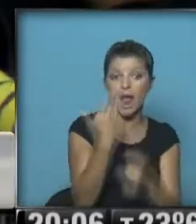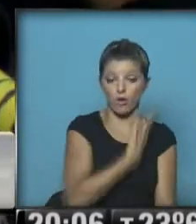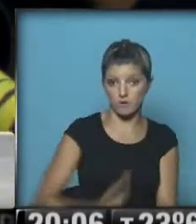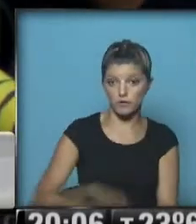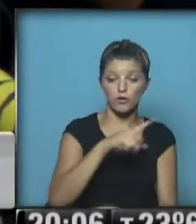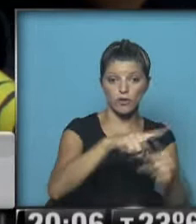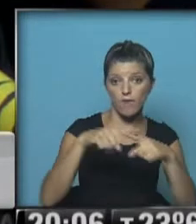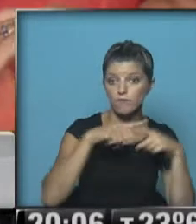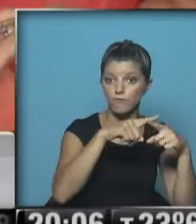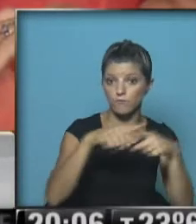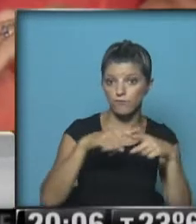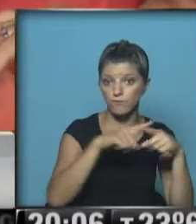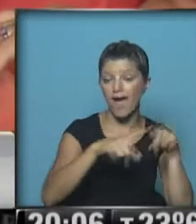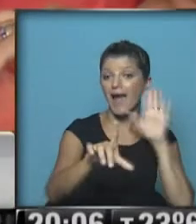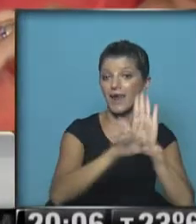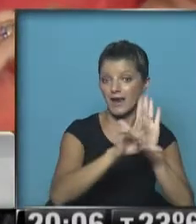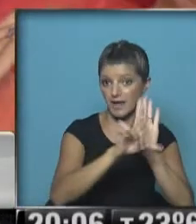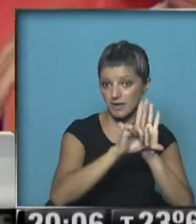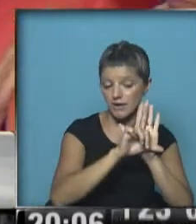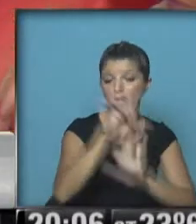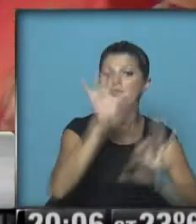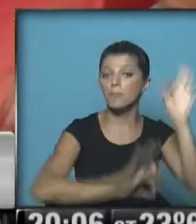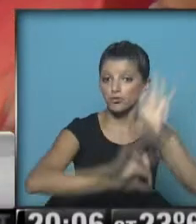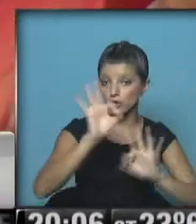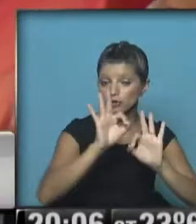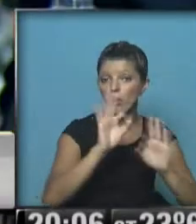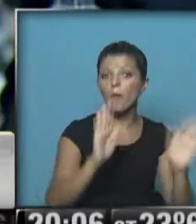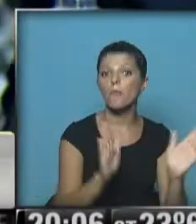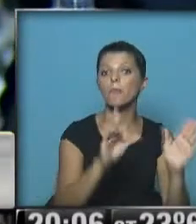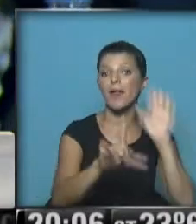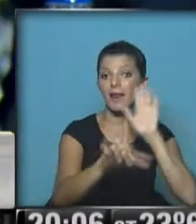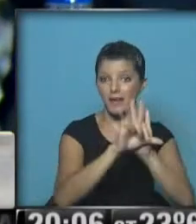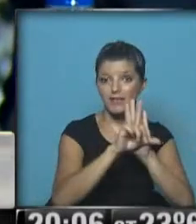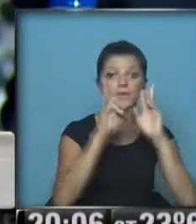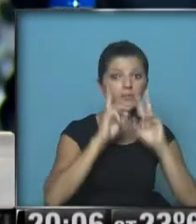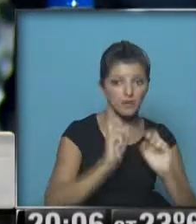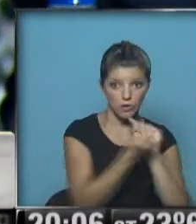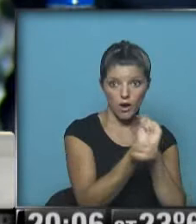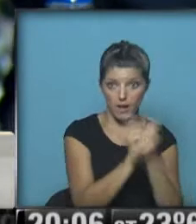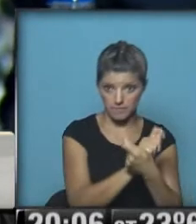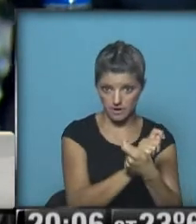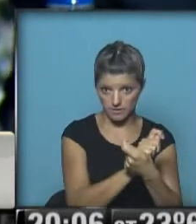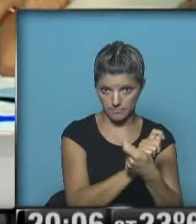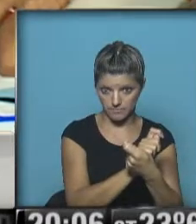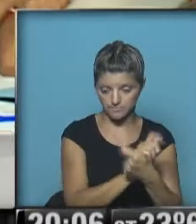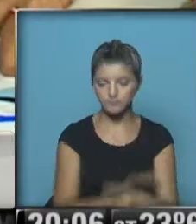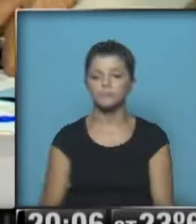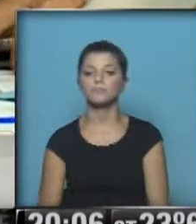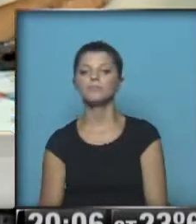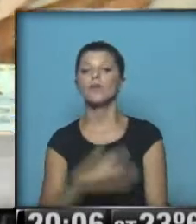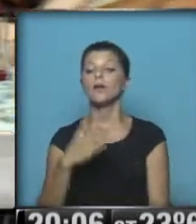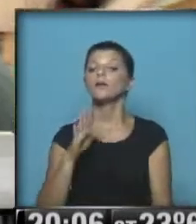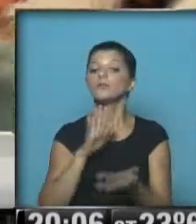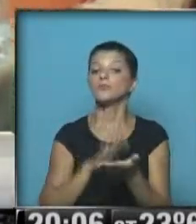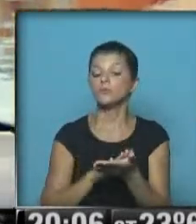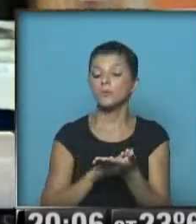tratamiento legislativo a un proyecto de reforma de la ley de inteligencia respecto de la importancia y las